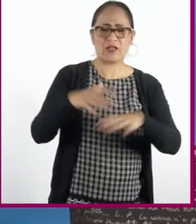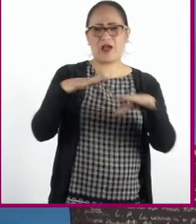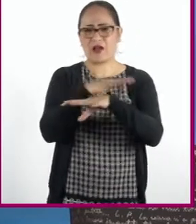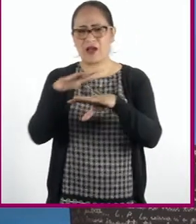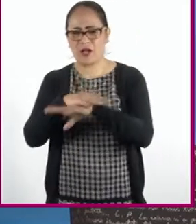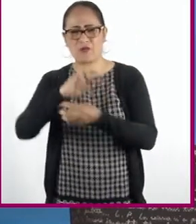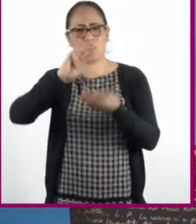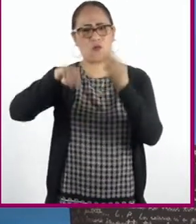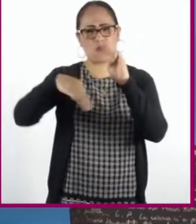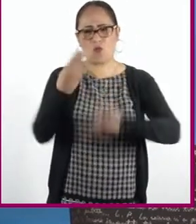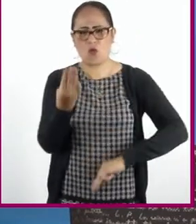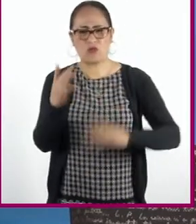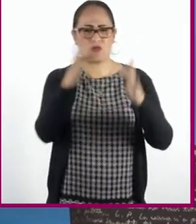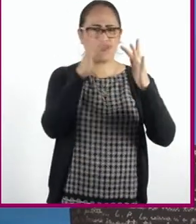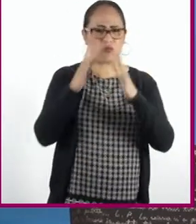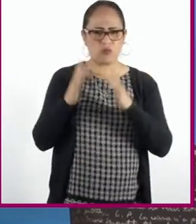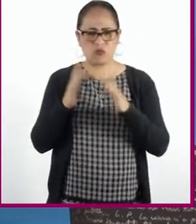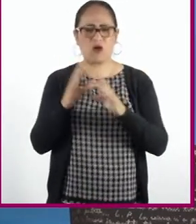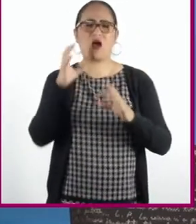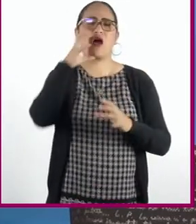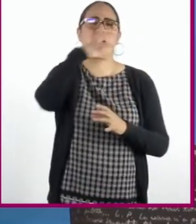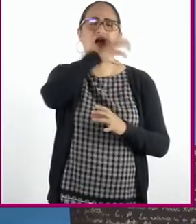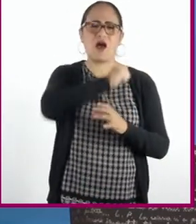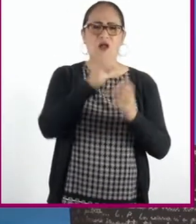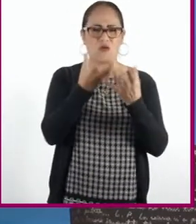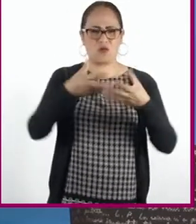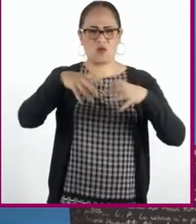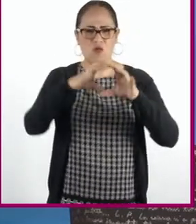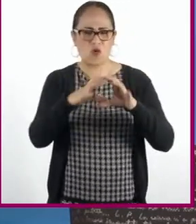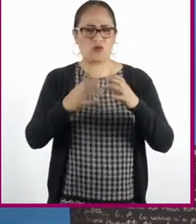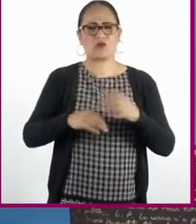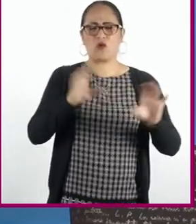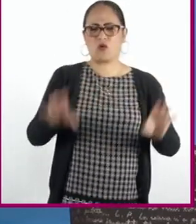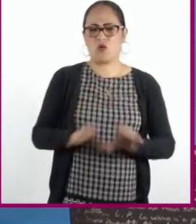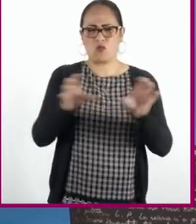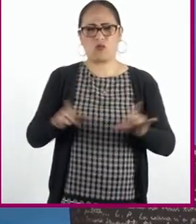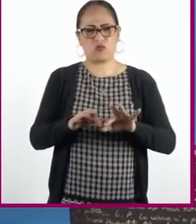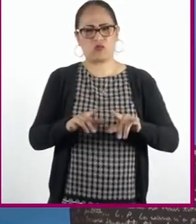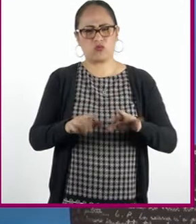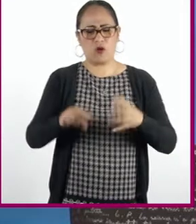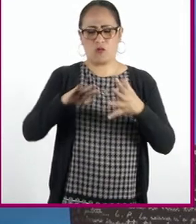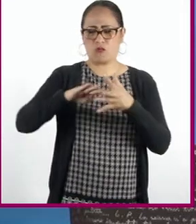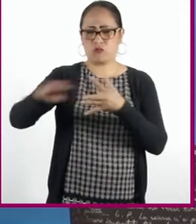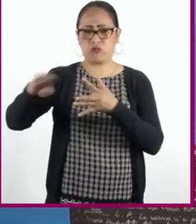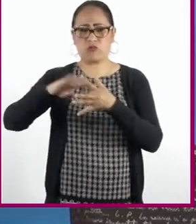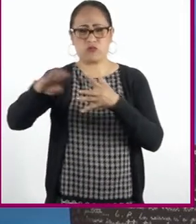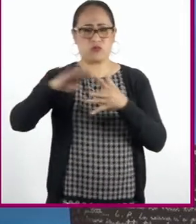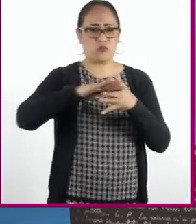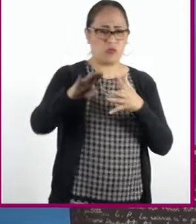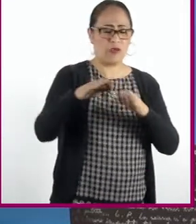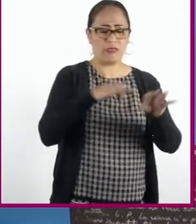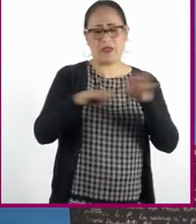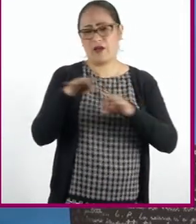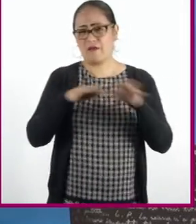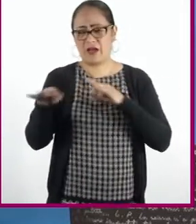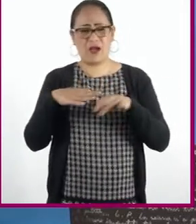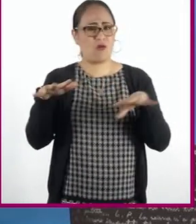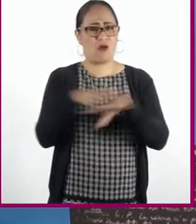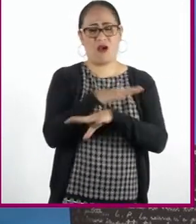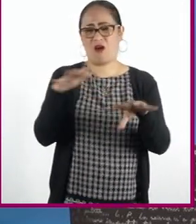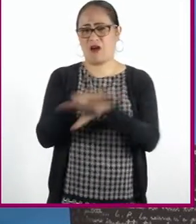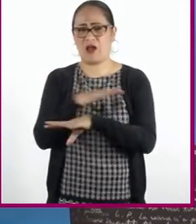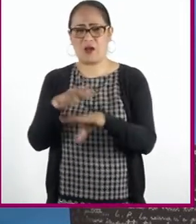globalización, el cambio climático, la digitalización, la migración a gran escala, los patrones de empleo cambiantes y una